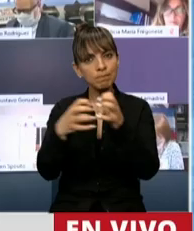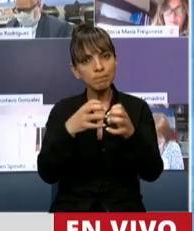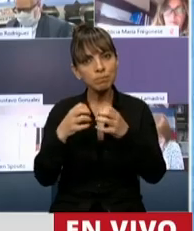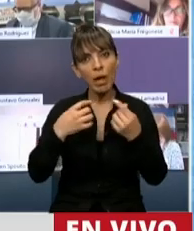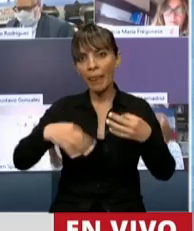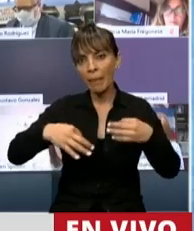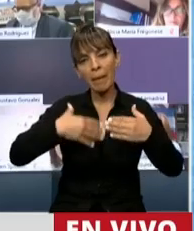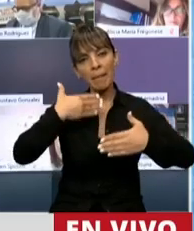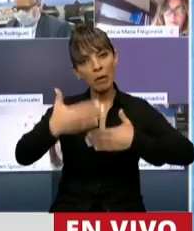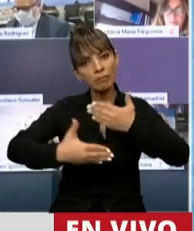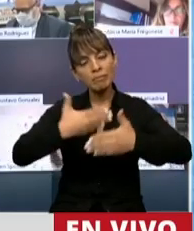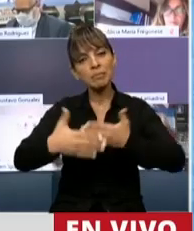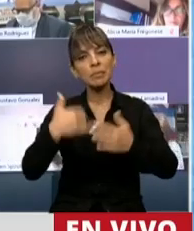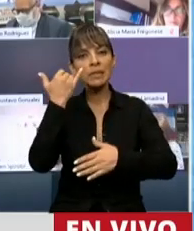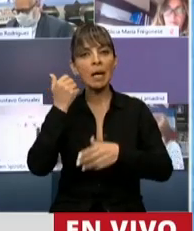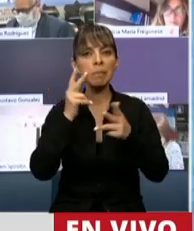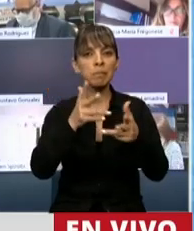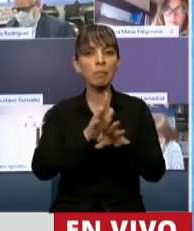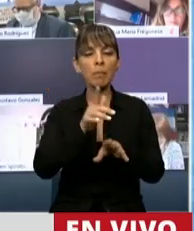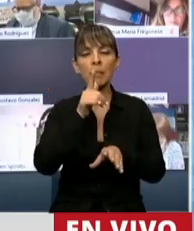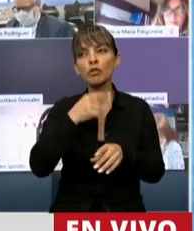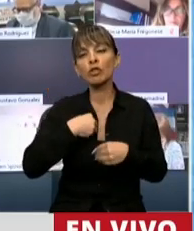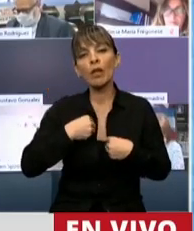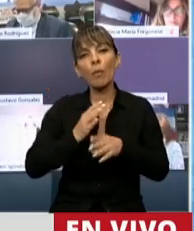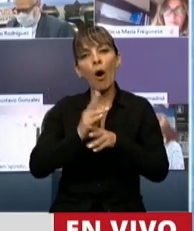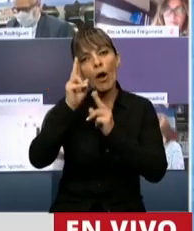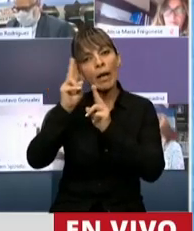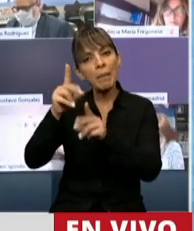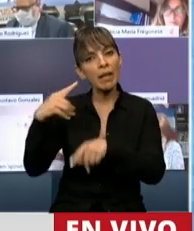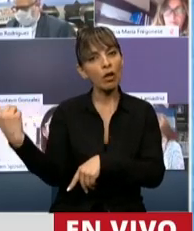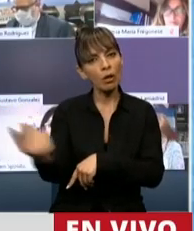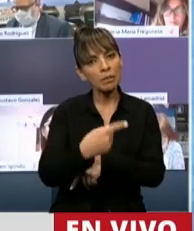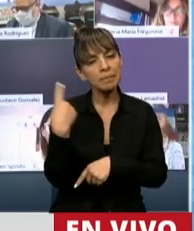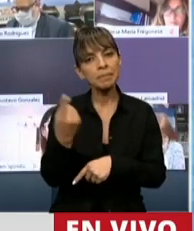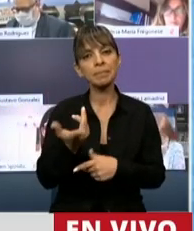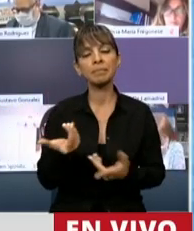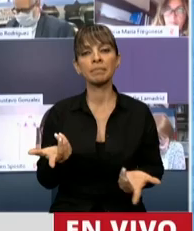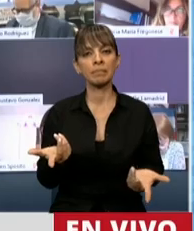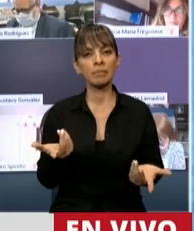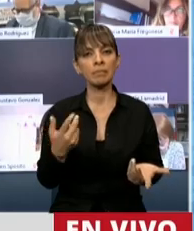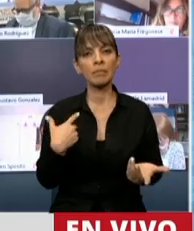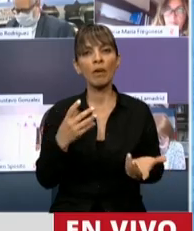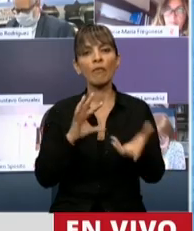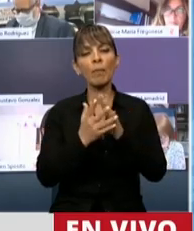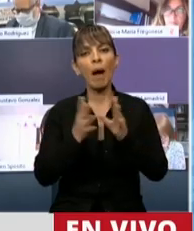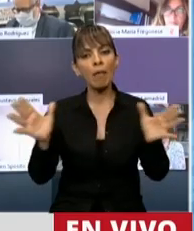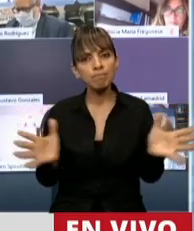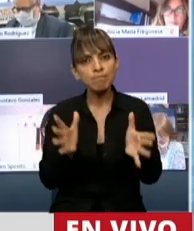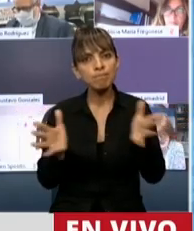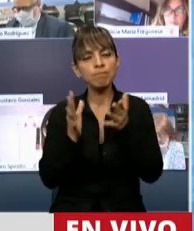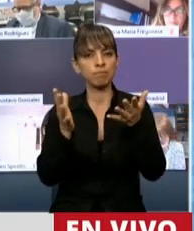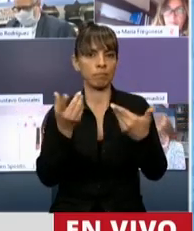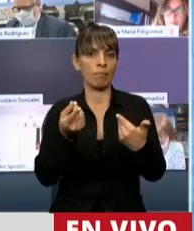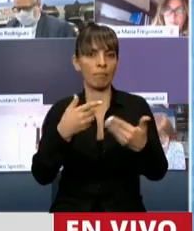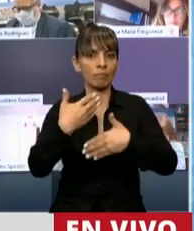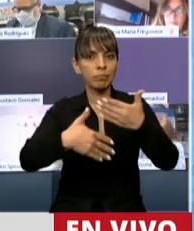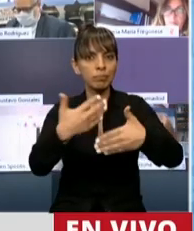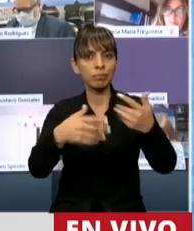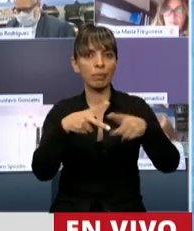jornada. Se ha dicho, yo creo que por un respeto a todos. La promoción de la economía del